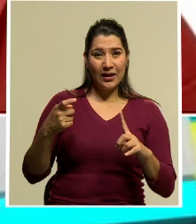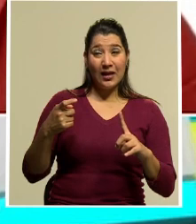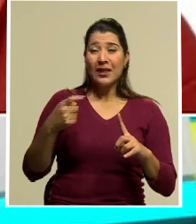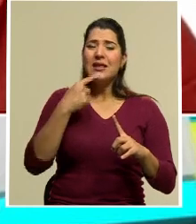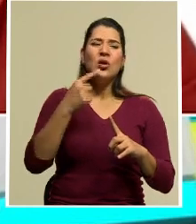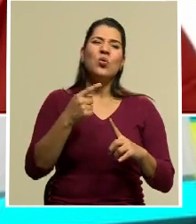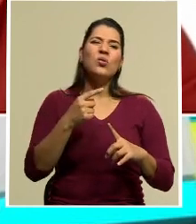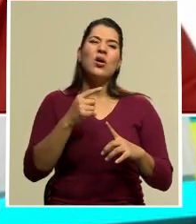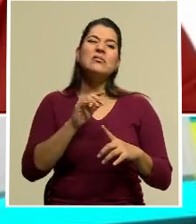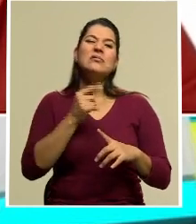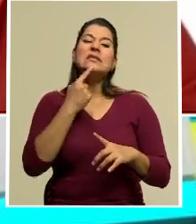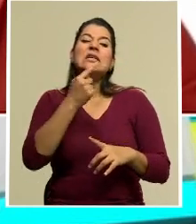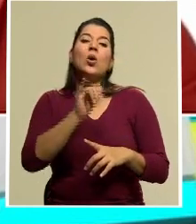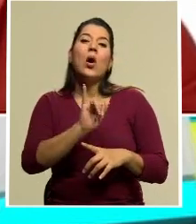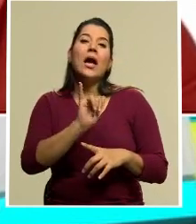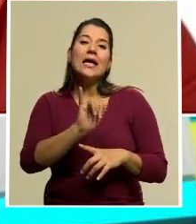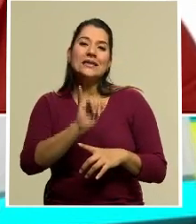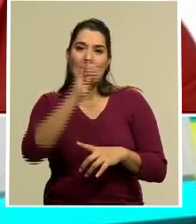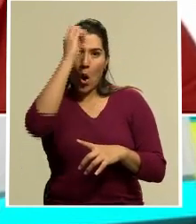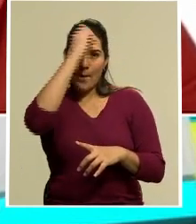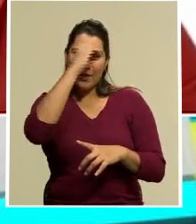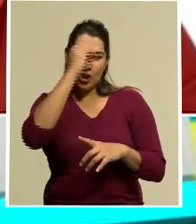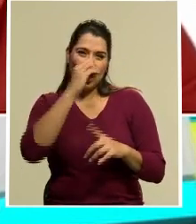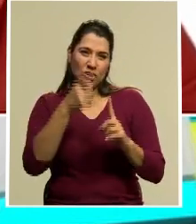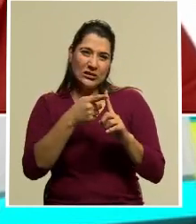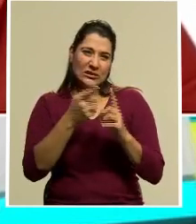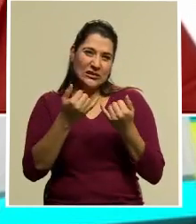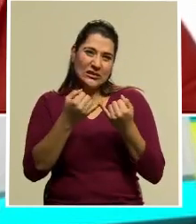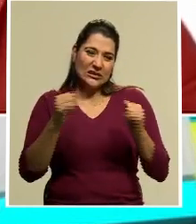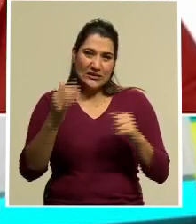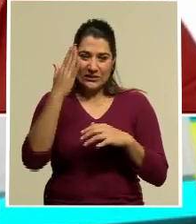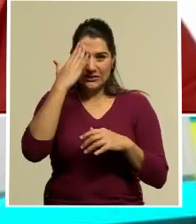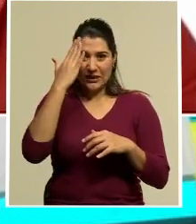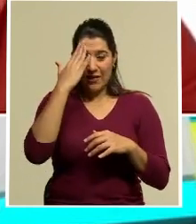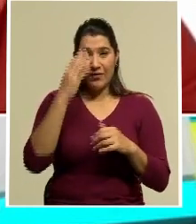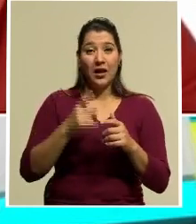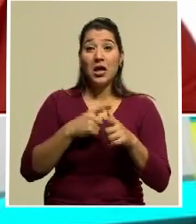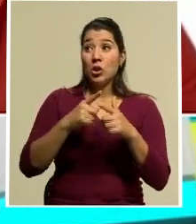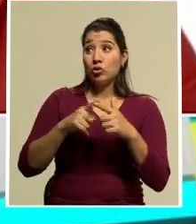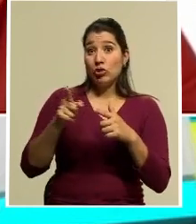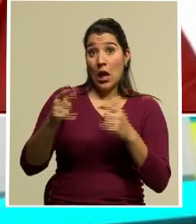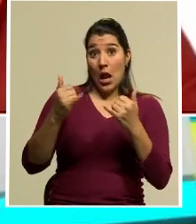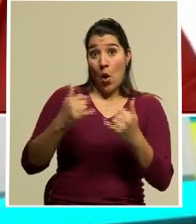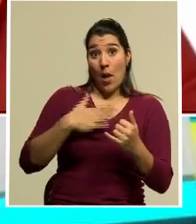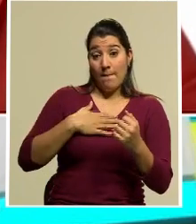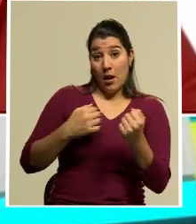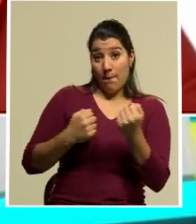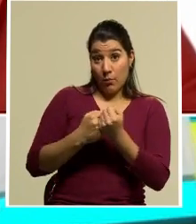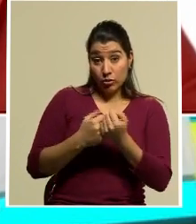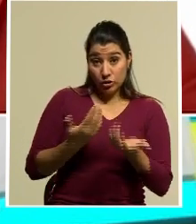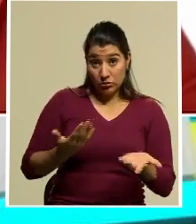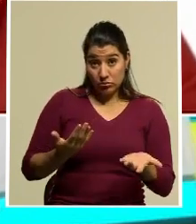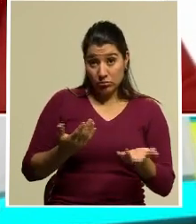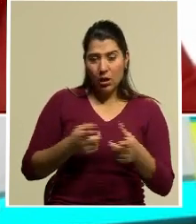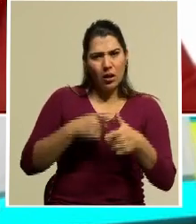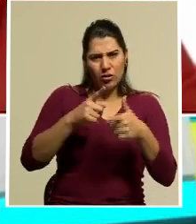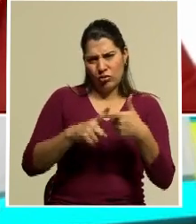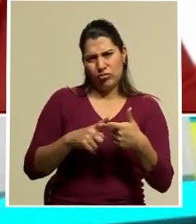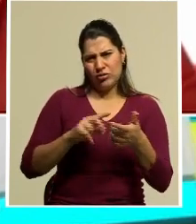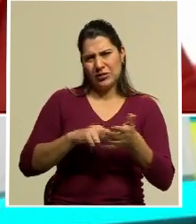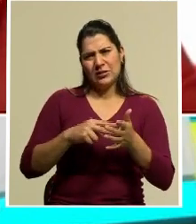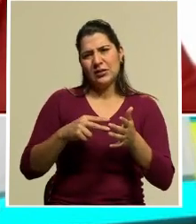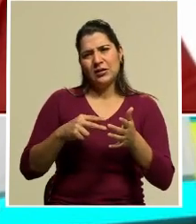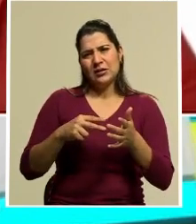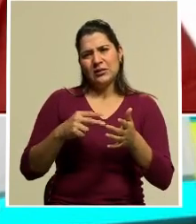desconocimiento, y al darme la adhesión me parece que queda totalmente claro, pues que lo dijo desde